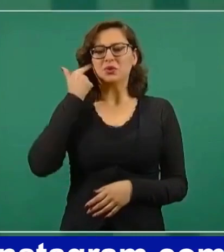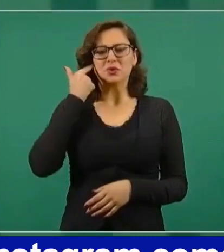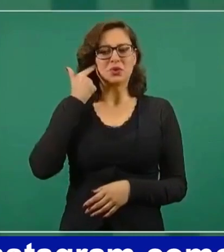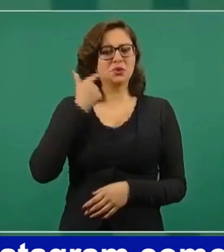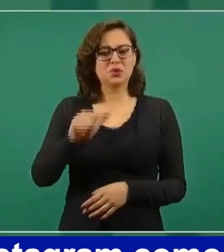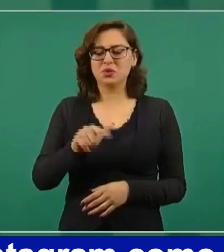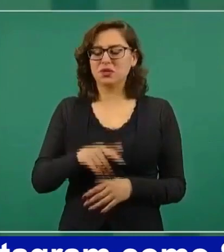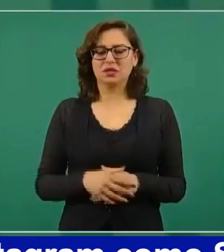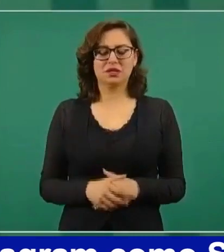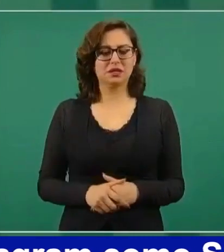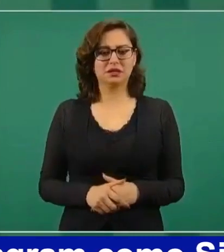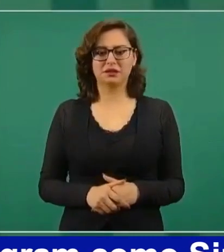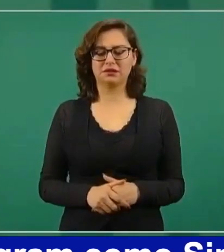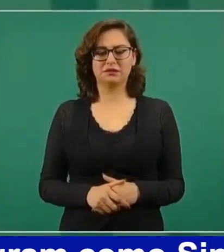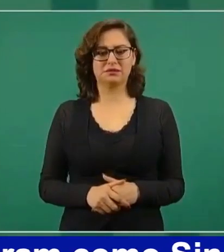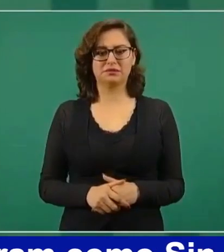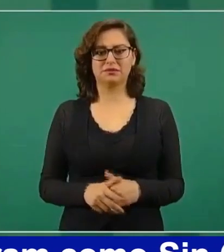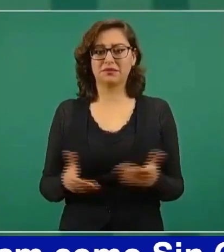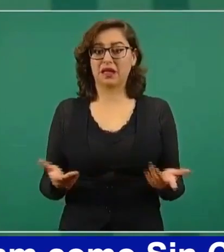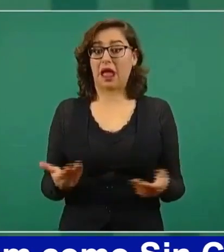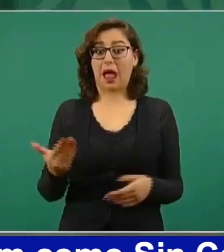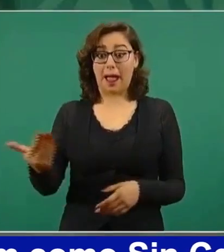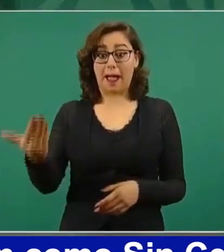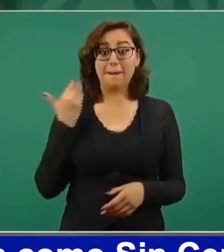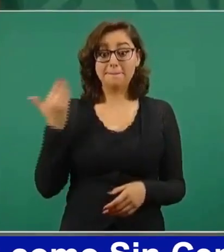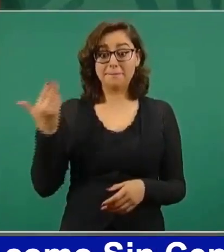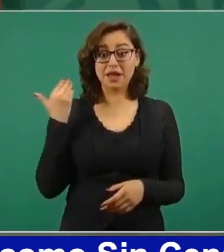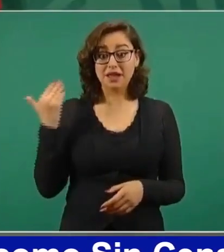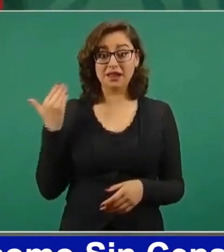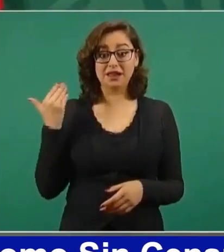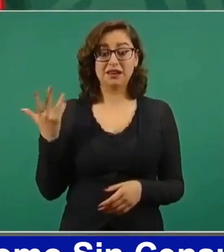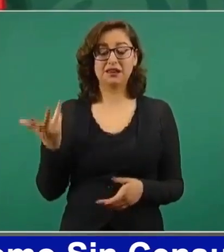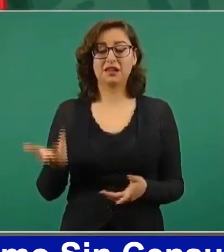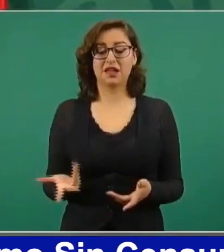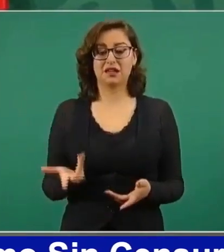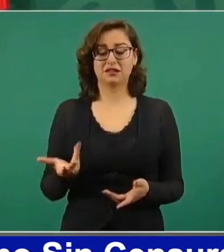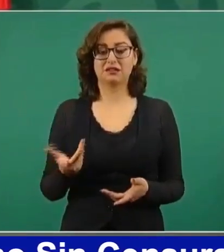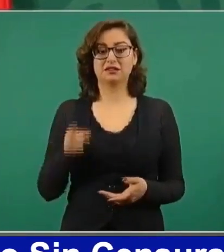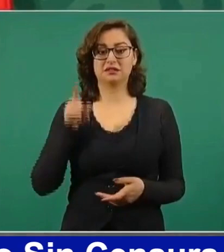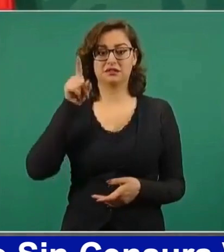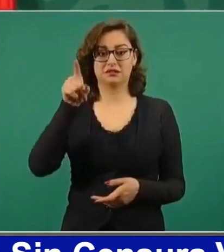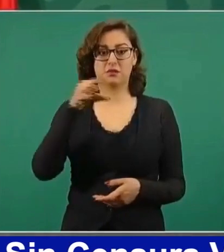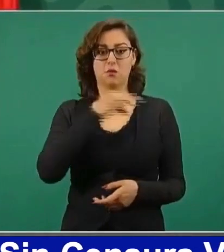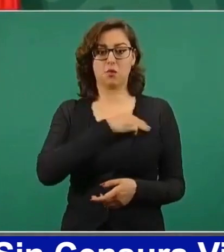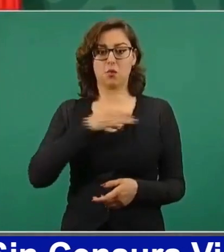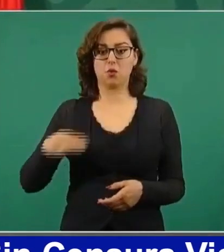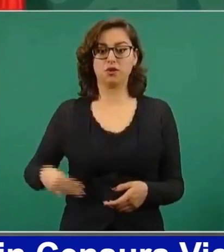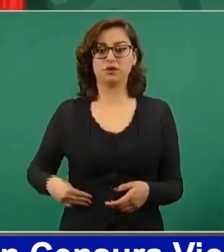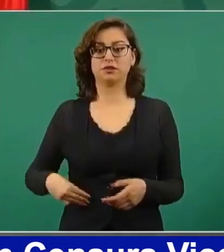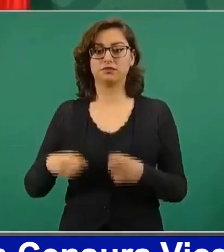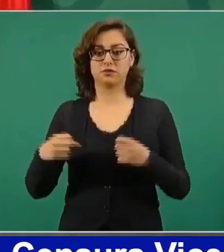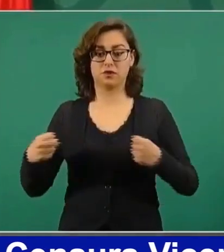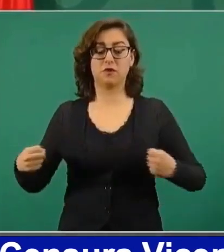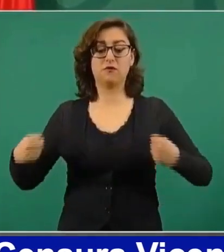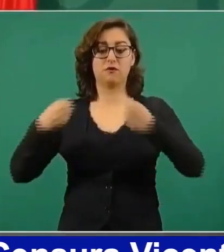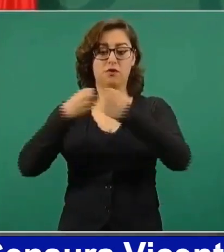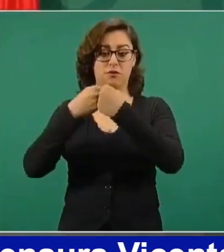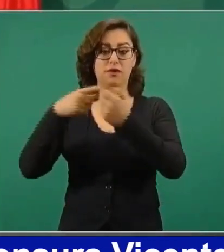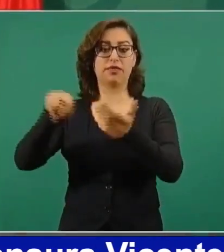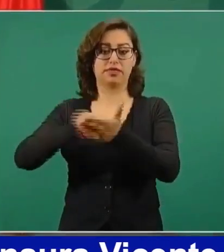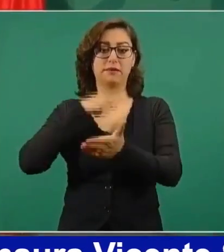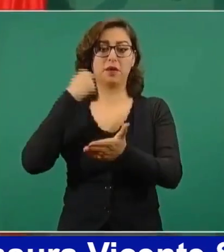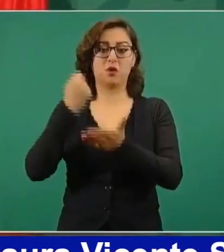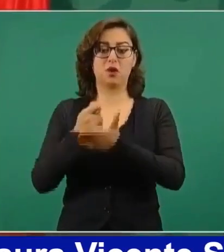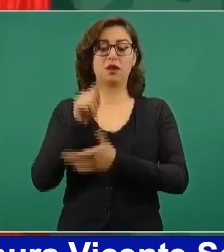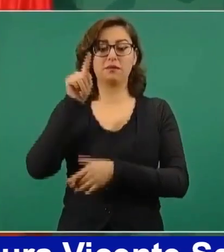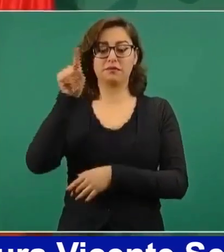También lamentamos que hace poco en un municipio de la frontera de